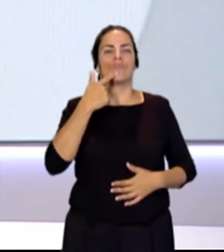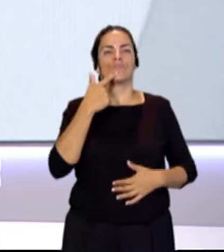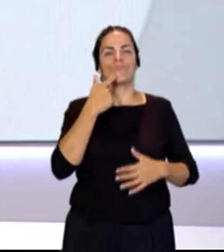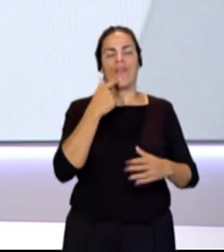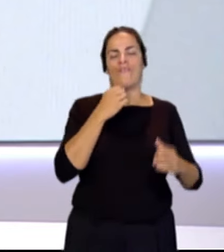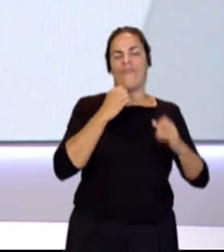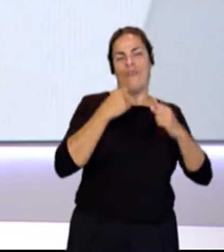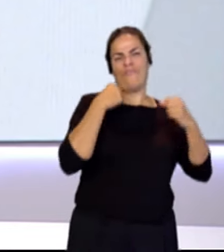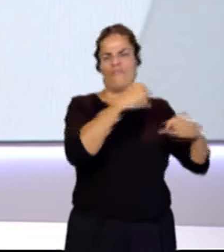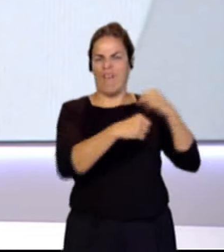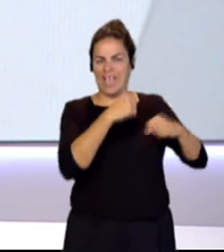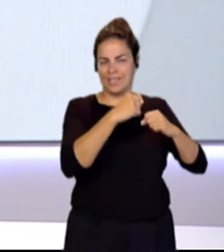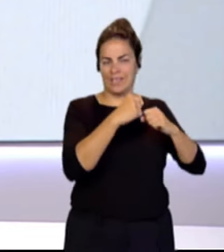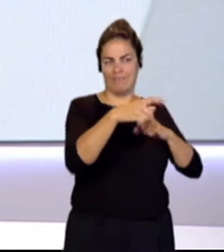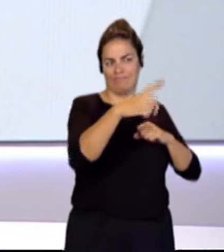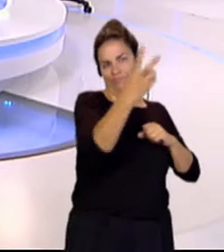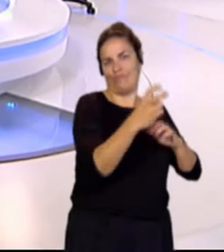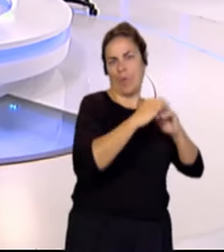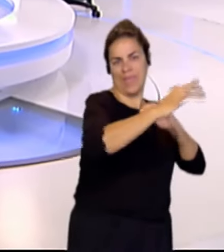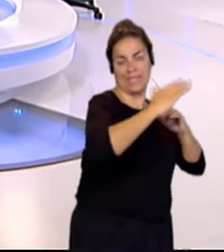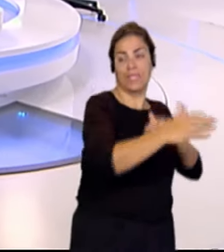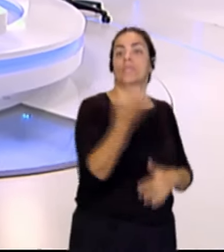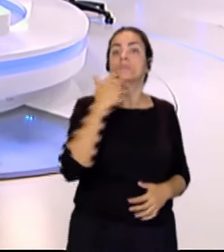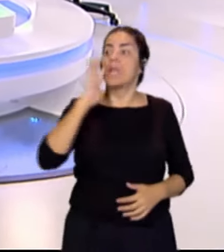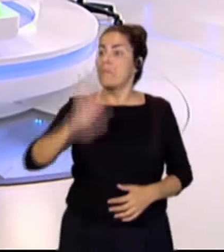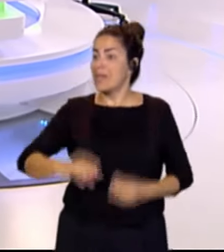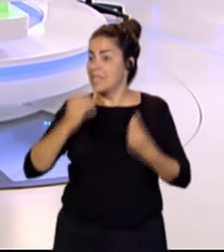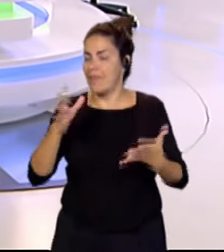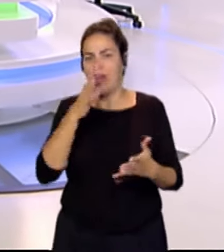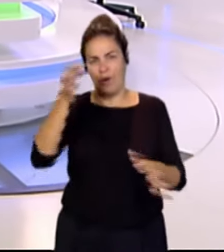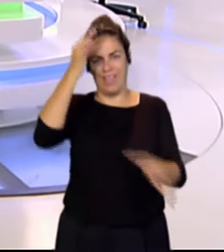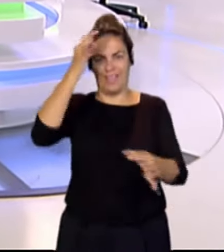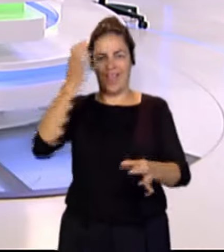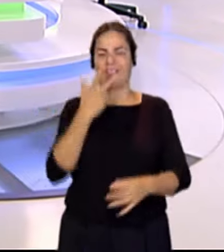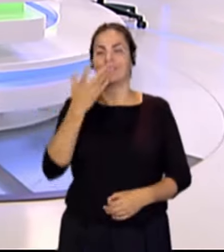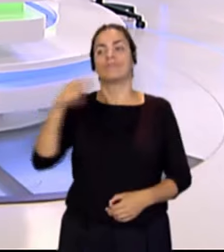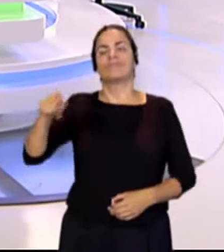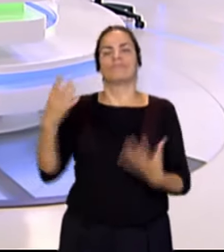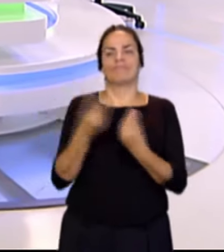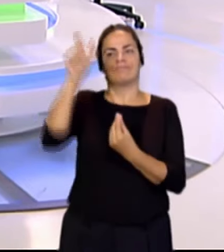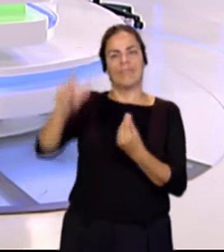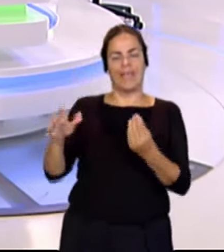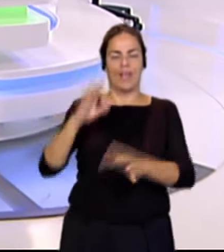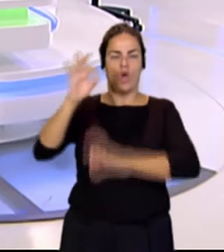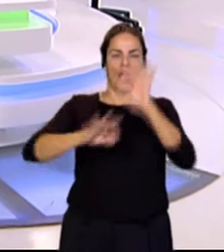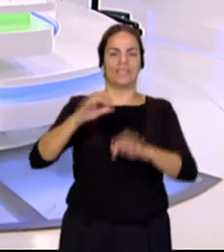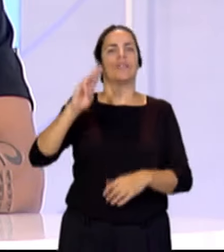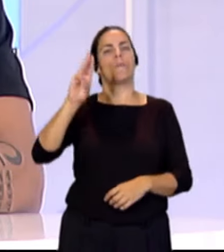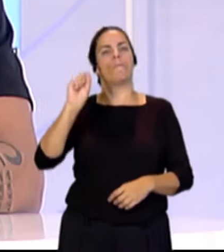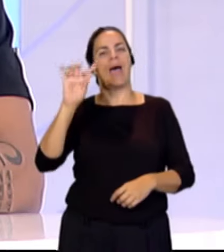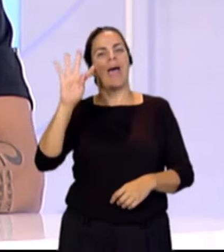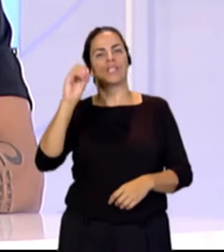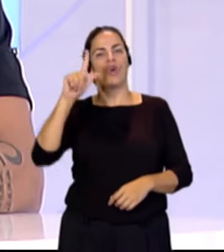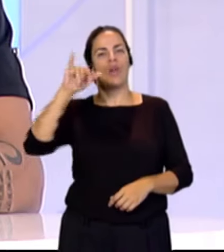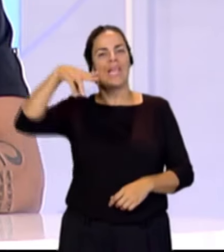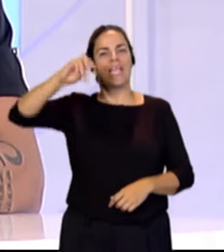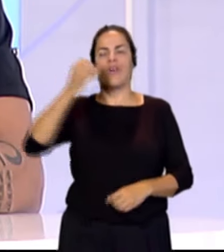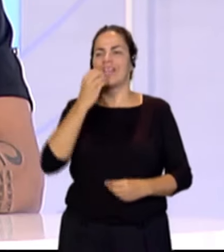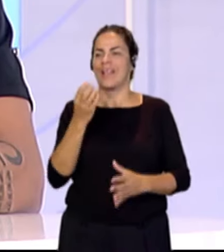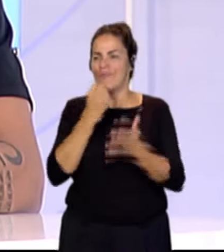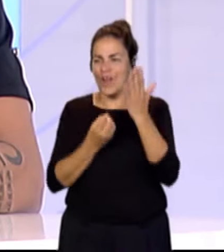from the sea y si les parece Antonio vamos a conocer todos los detalles tenemos con nosotros a la organizador a Freddy patolino Fredy qué tal Muy buenos días qué tal Buenos